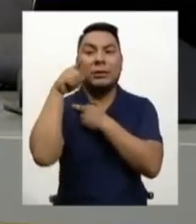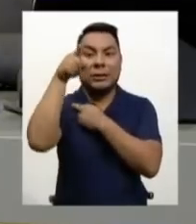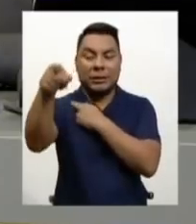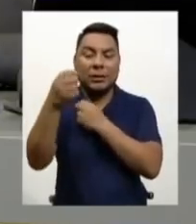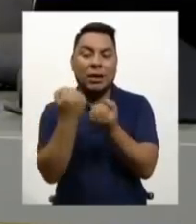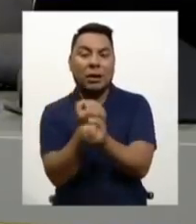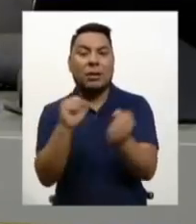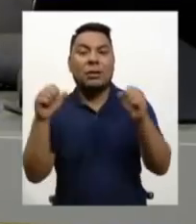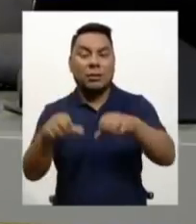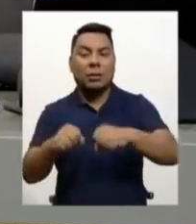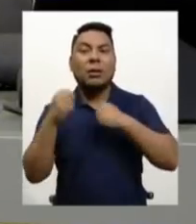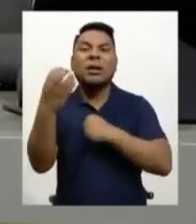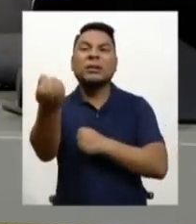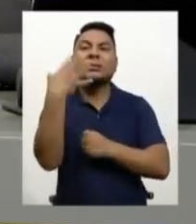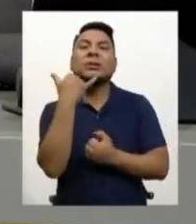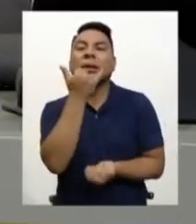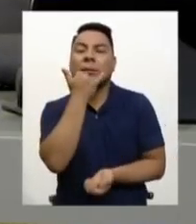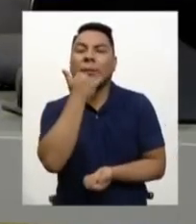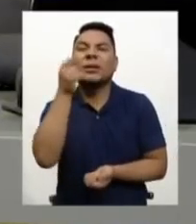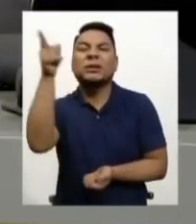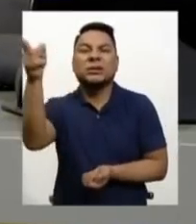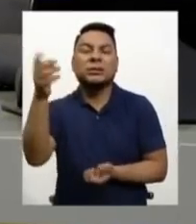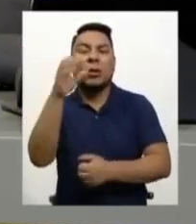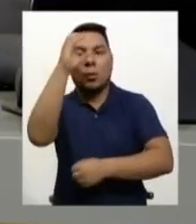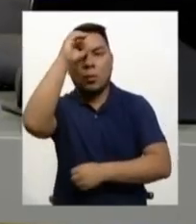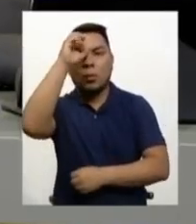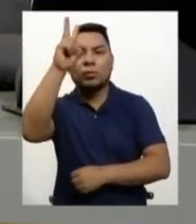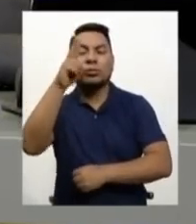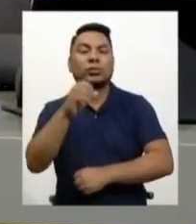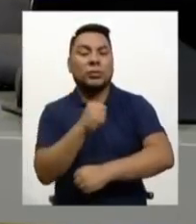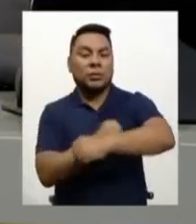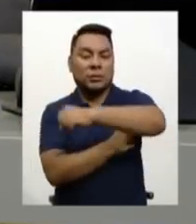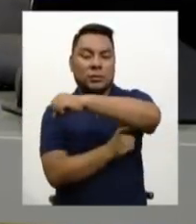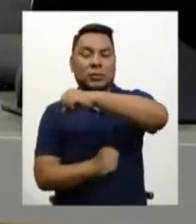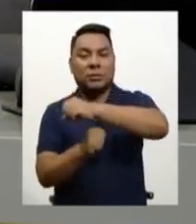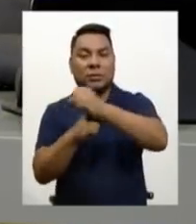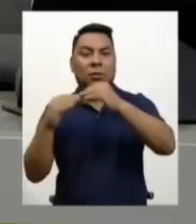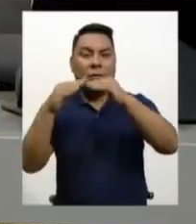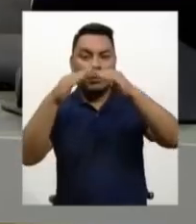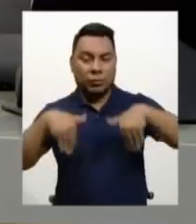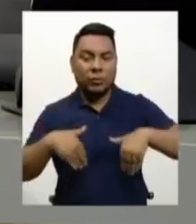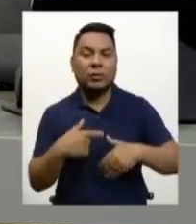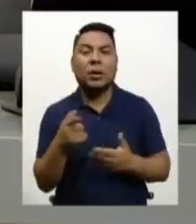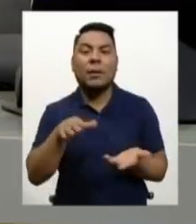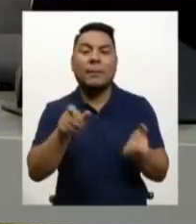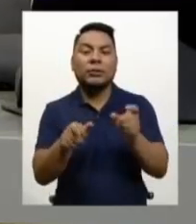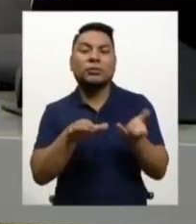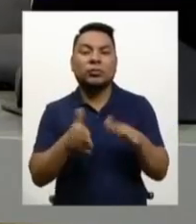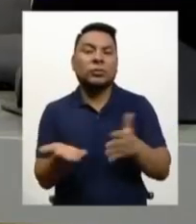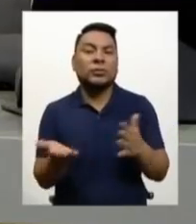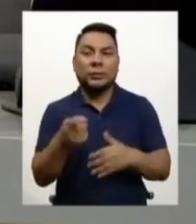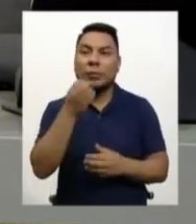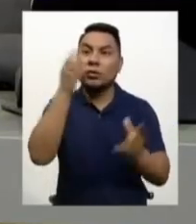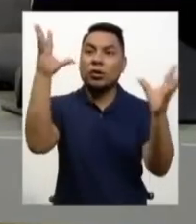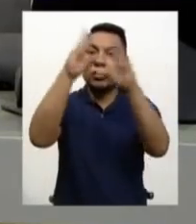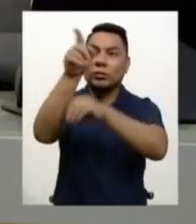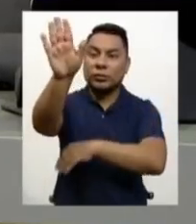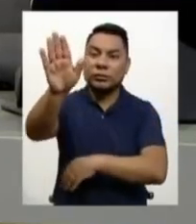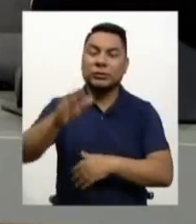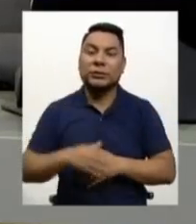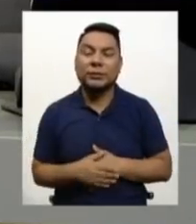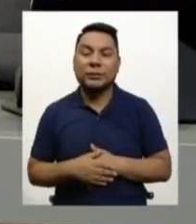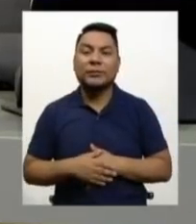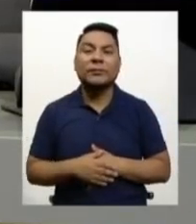de rescate para que nos pueda actualizar la cifra de personas que han perdido la vida. Muy buenas noches. Buenas noches, señorita periodista.